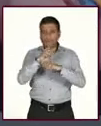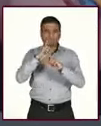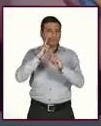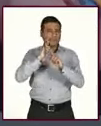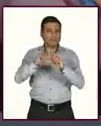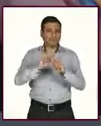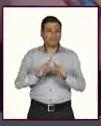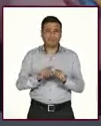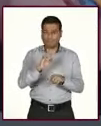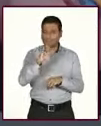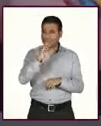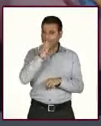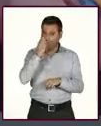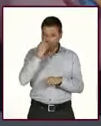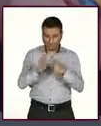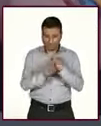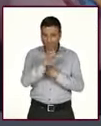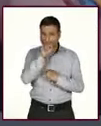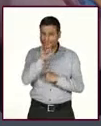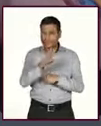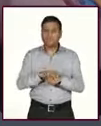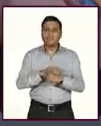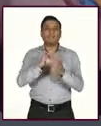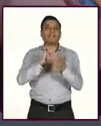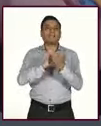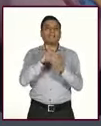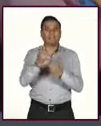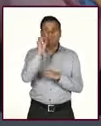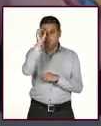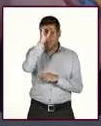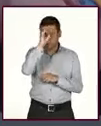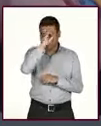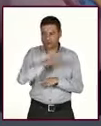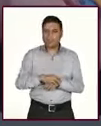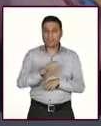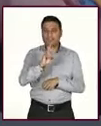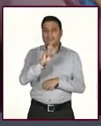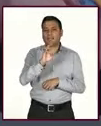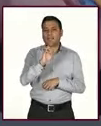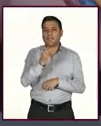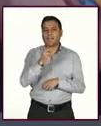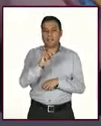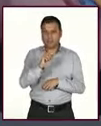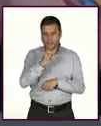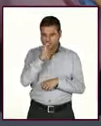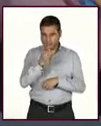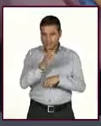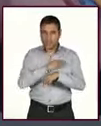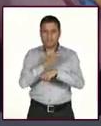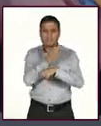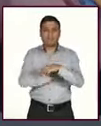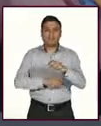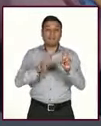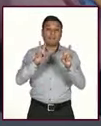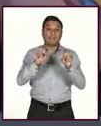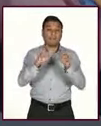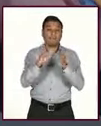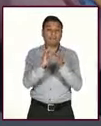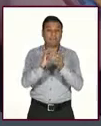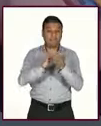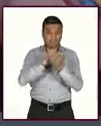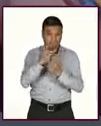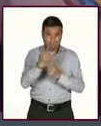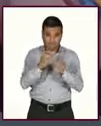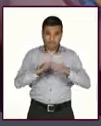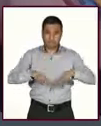espacios en las escuelas. Muchas gracias, Jazmín, por este comentario. Reina Domínguez, buenas tardes, gracias por el tema, es importante